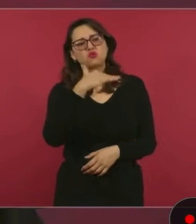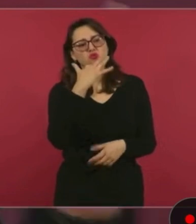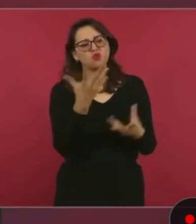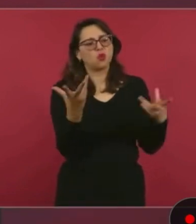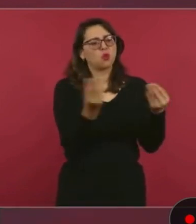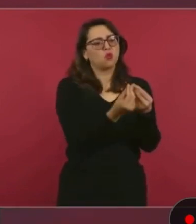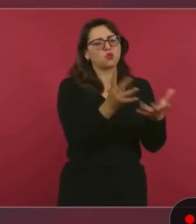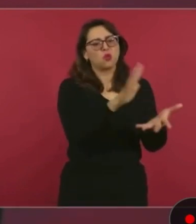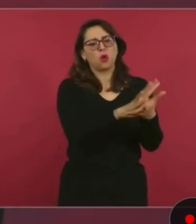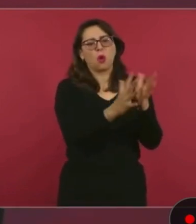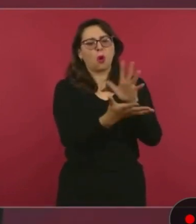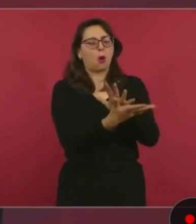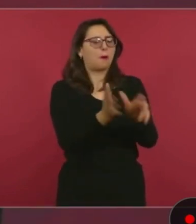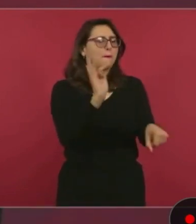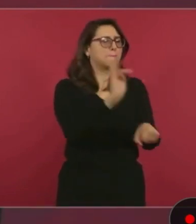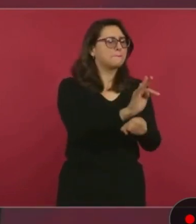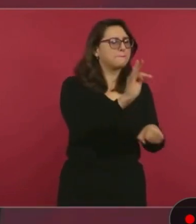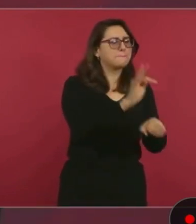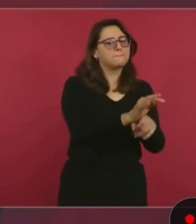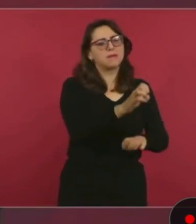Ese es su trabajo.